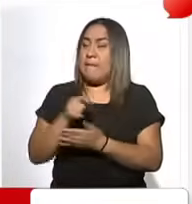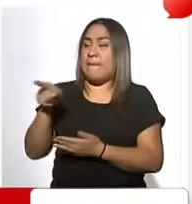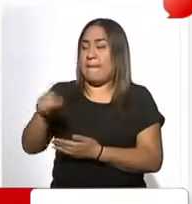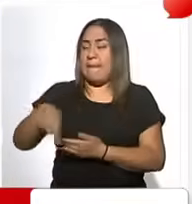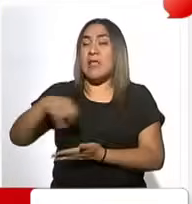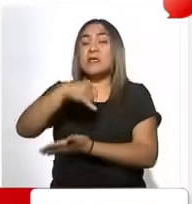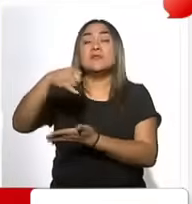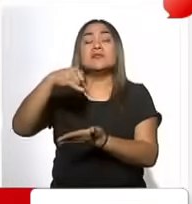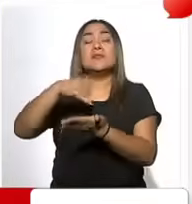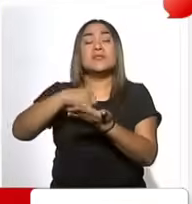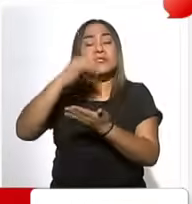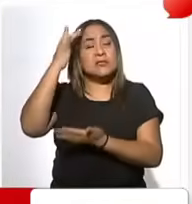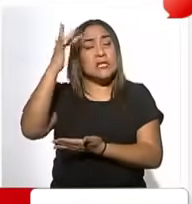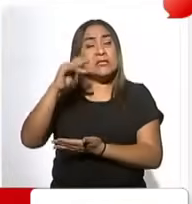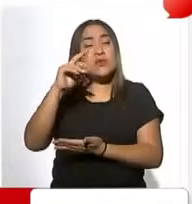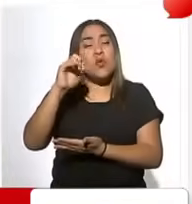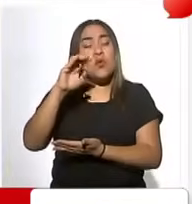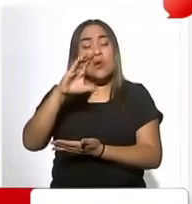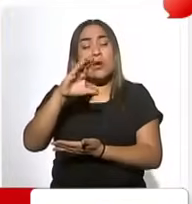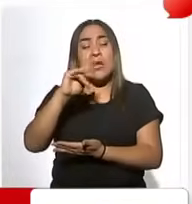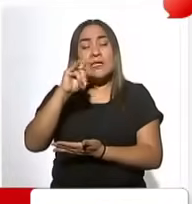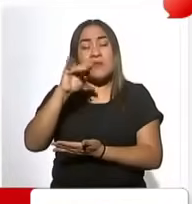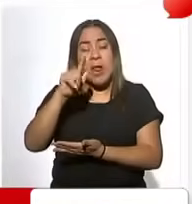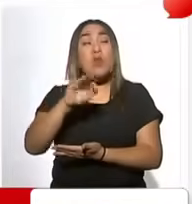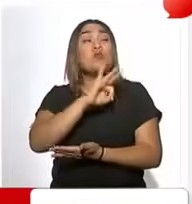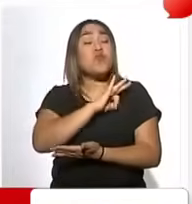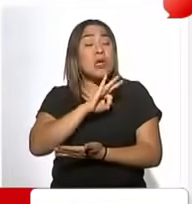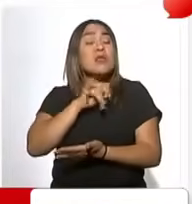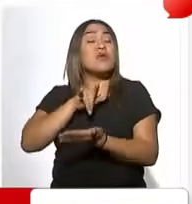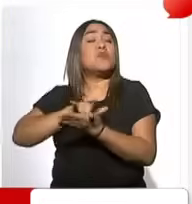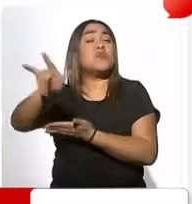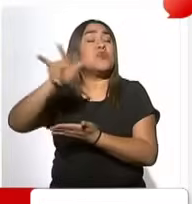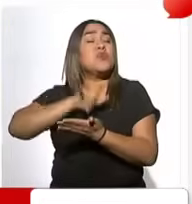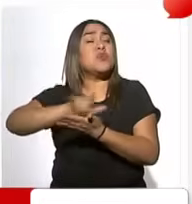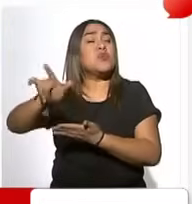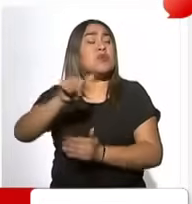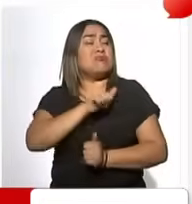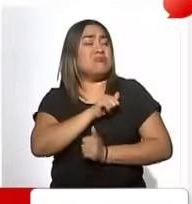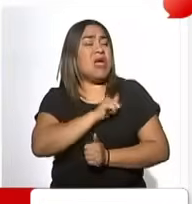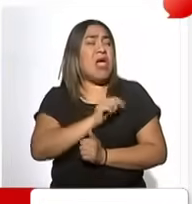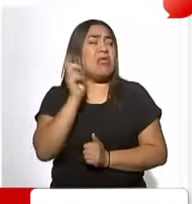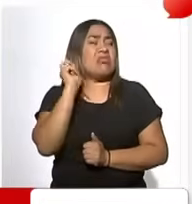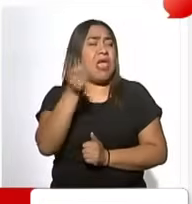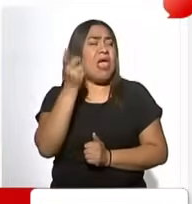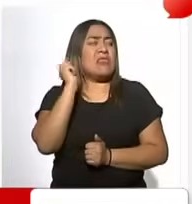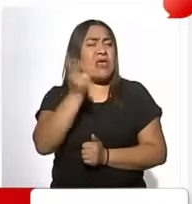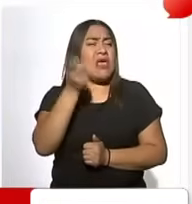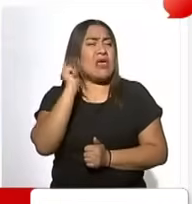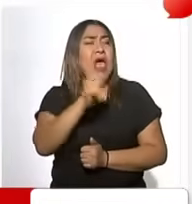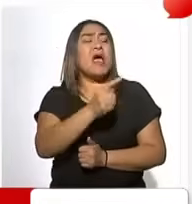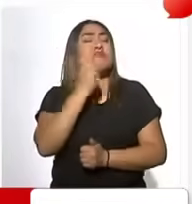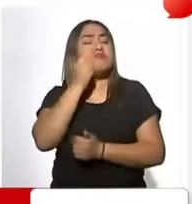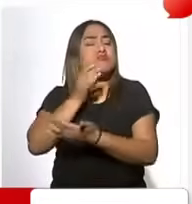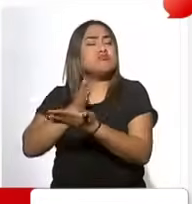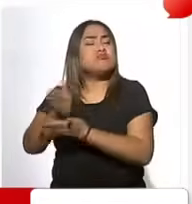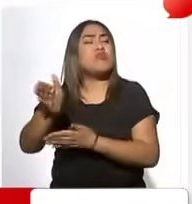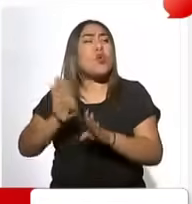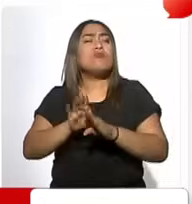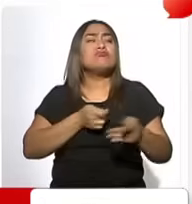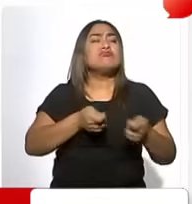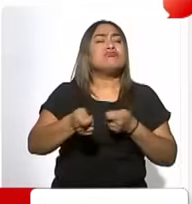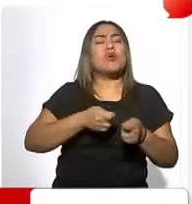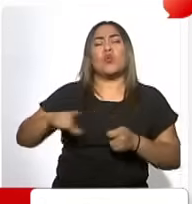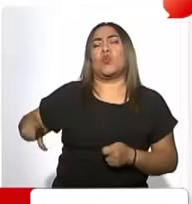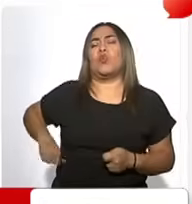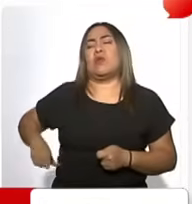isla San Cristóbal como parto aviones natural de vuelos militares diarios es decir están ahí adentro están cnando y tienen que